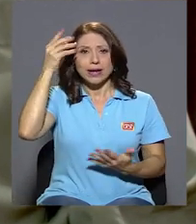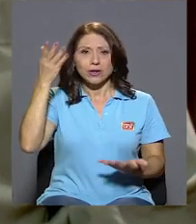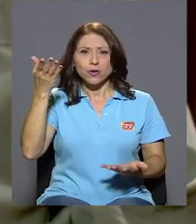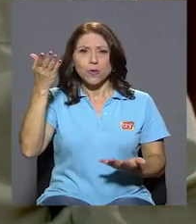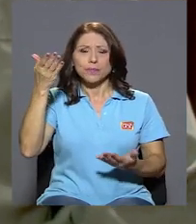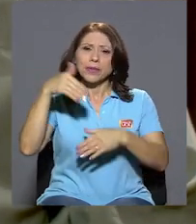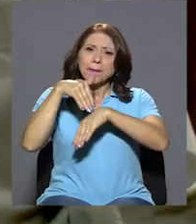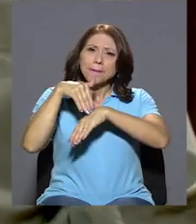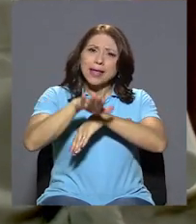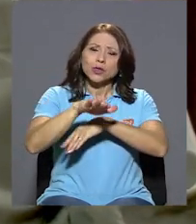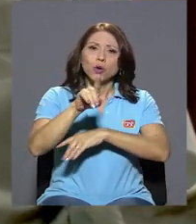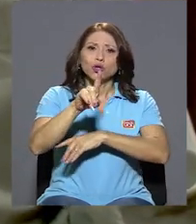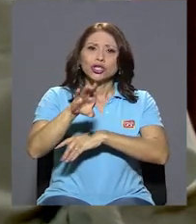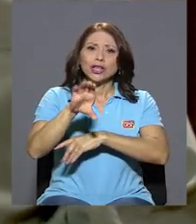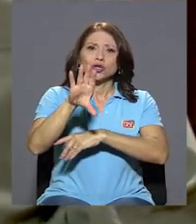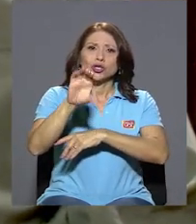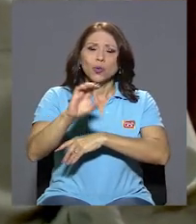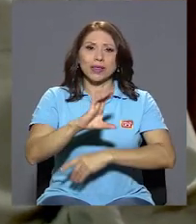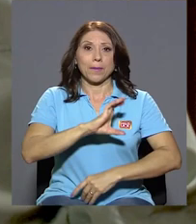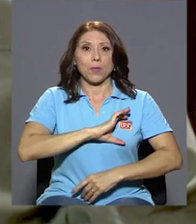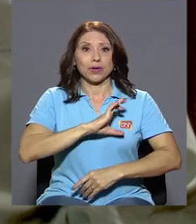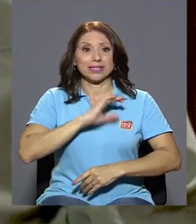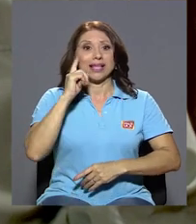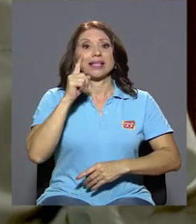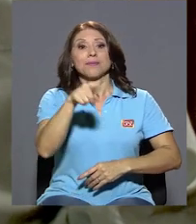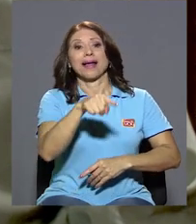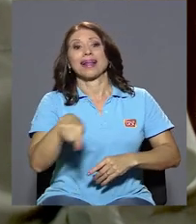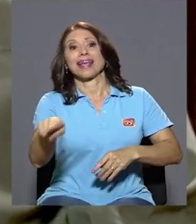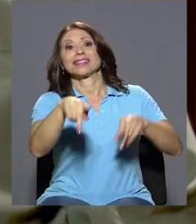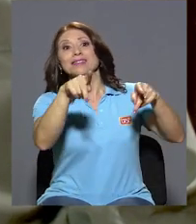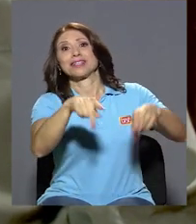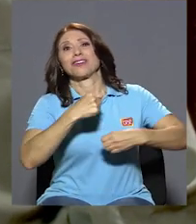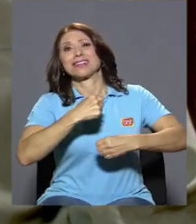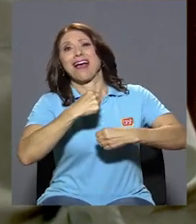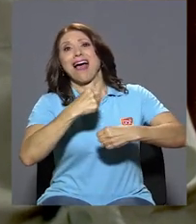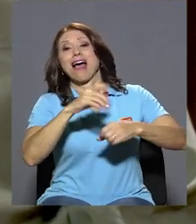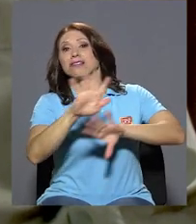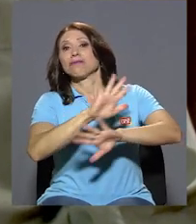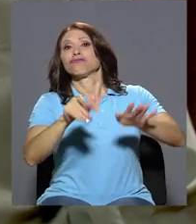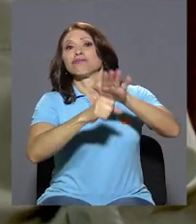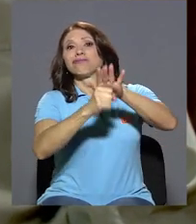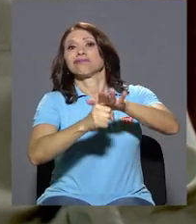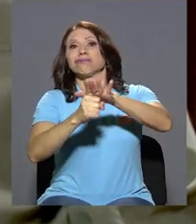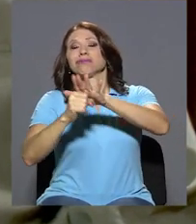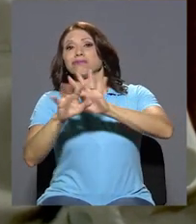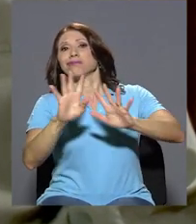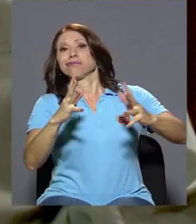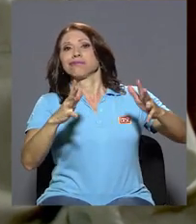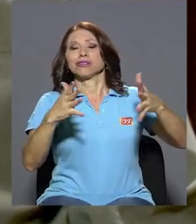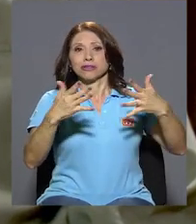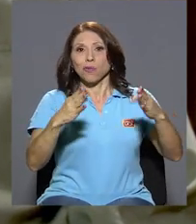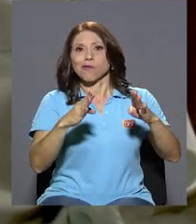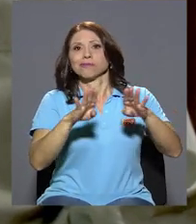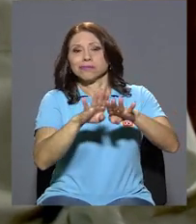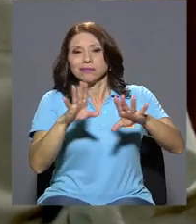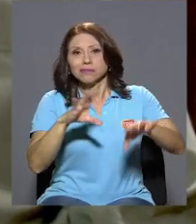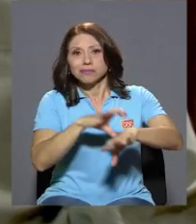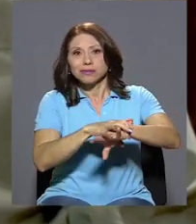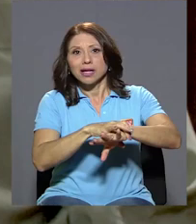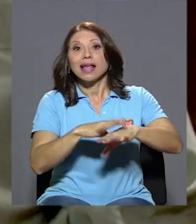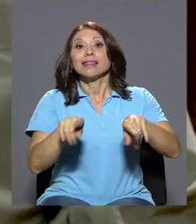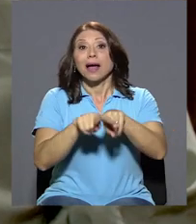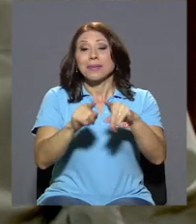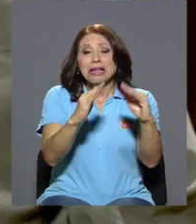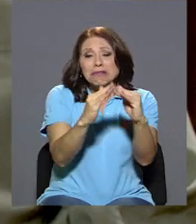mando 150 policías para reprimirlos y quemaron ranchos hubo